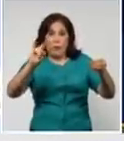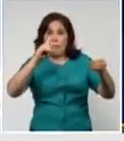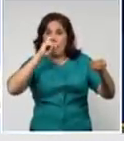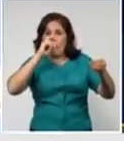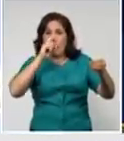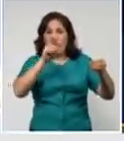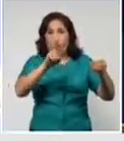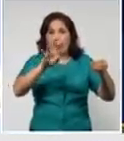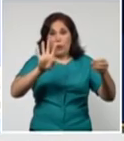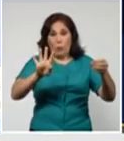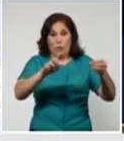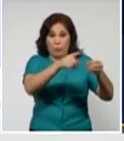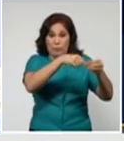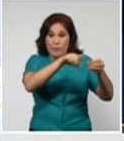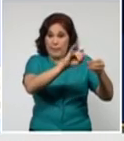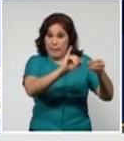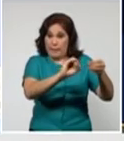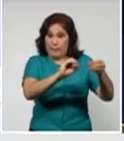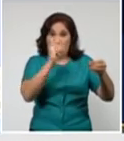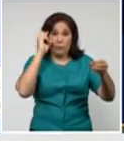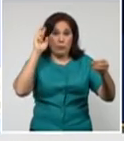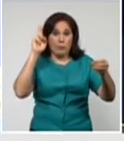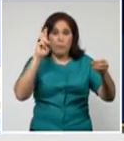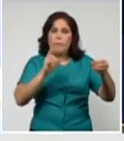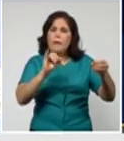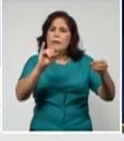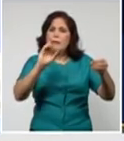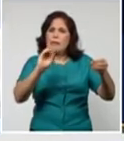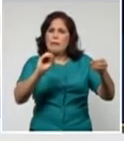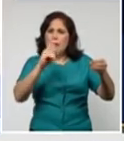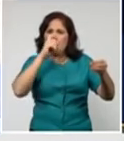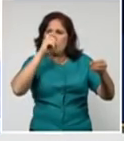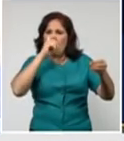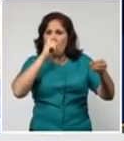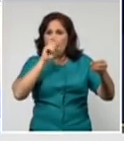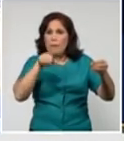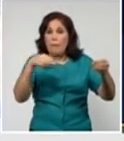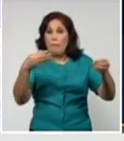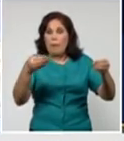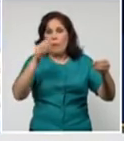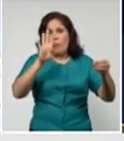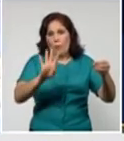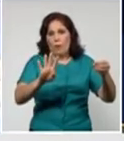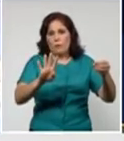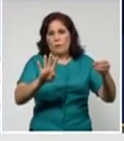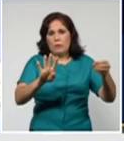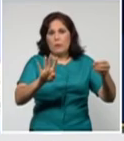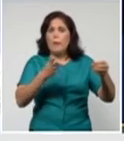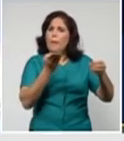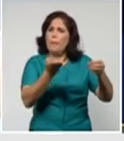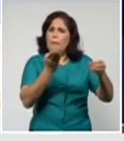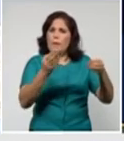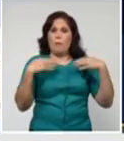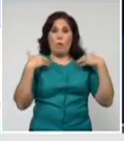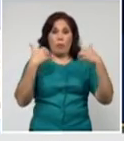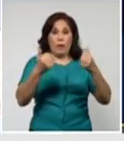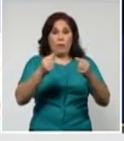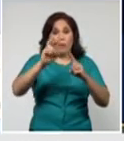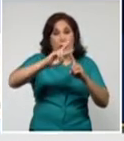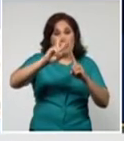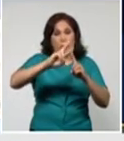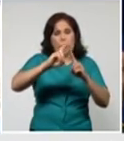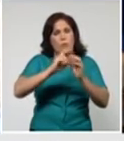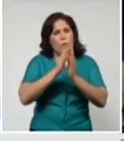24, y de 60 años y más, 4. Le pedimos allí a Lilian que nos apoye con